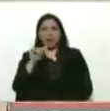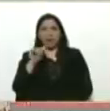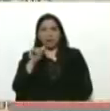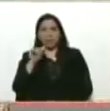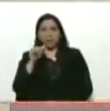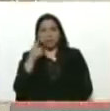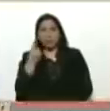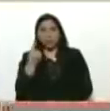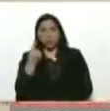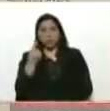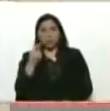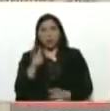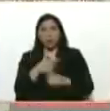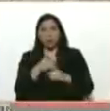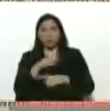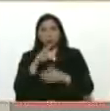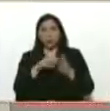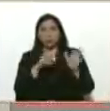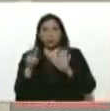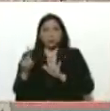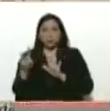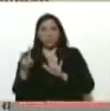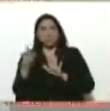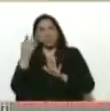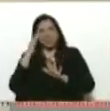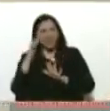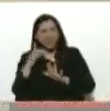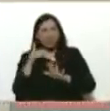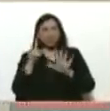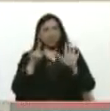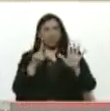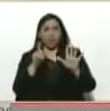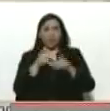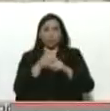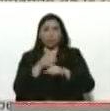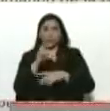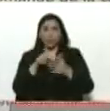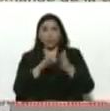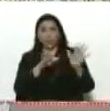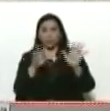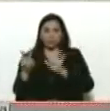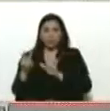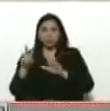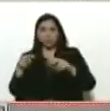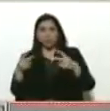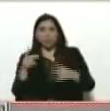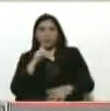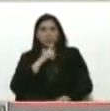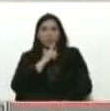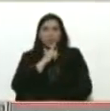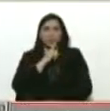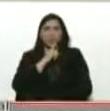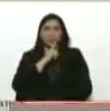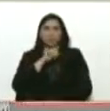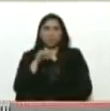agosto del 2017, creo que fue el 6 de agosto del 2017, y ahí aparecen con algunos nombres: Juan Carlos